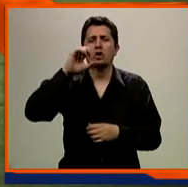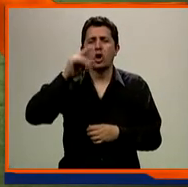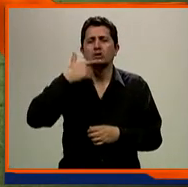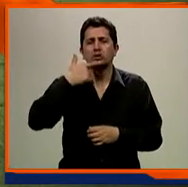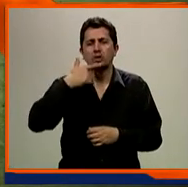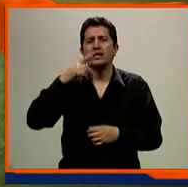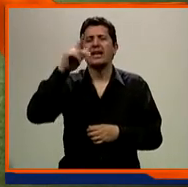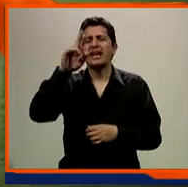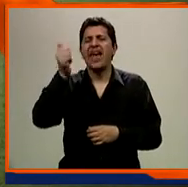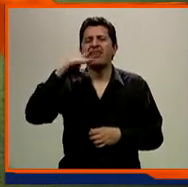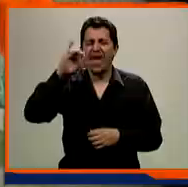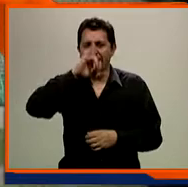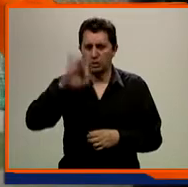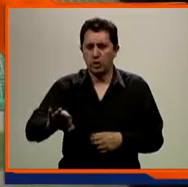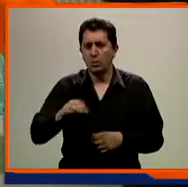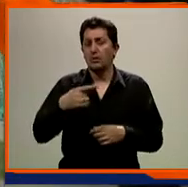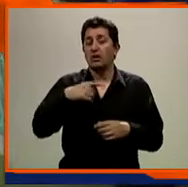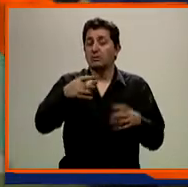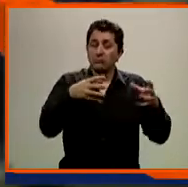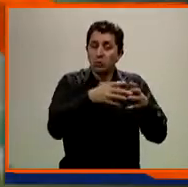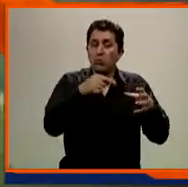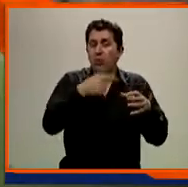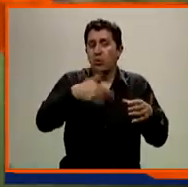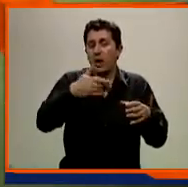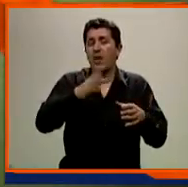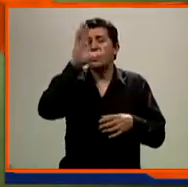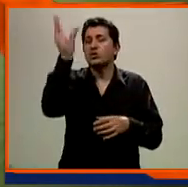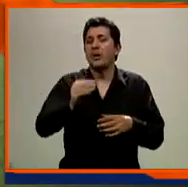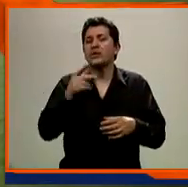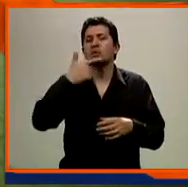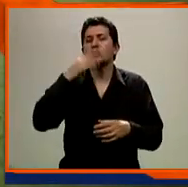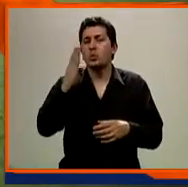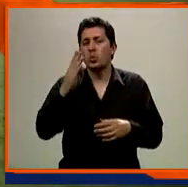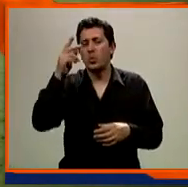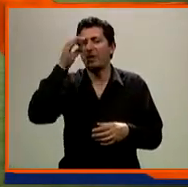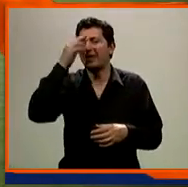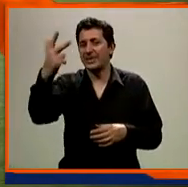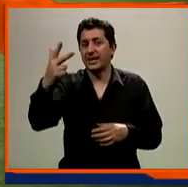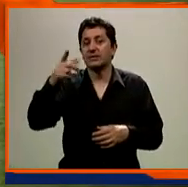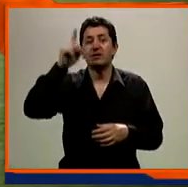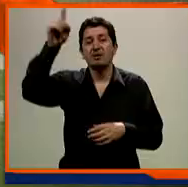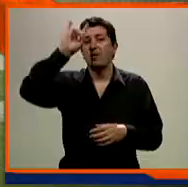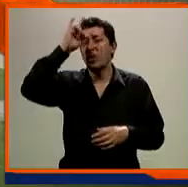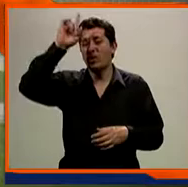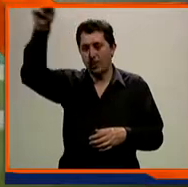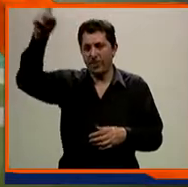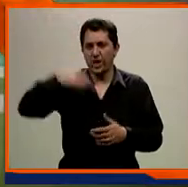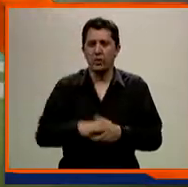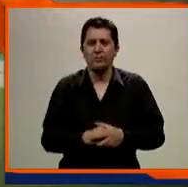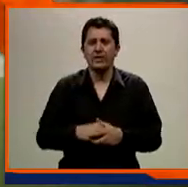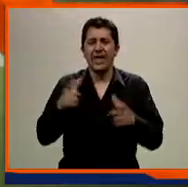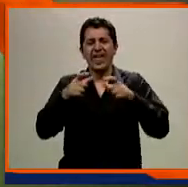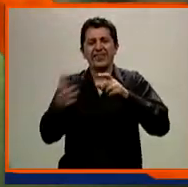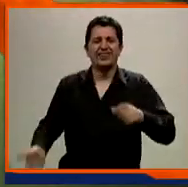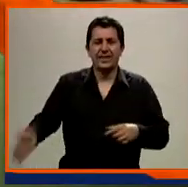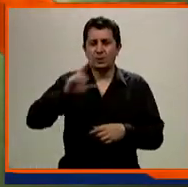muchos participantes fue la última competencia previa al sudamericano sub-23 que se va a realizar en Montevideo. El lanzamiento de